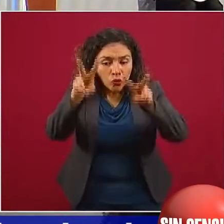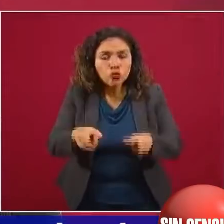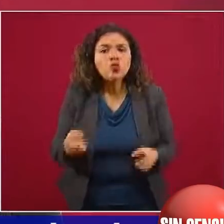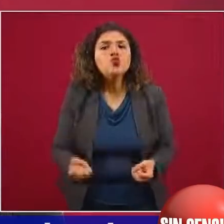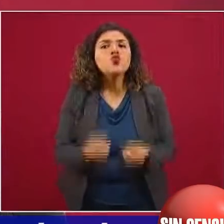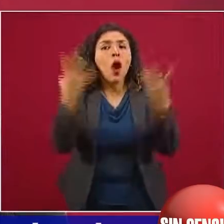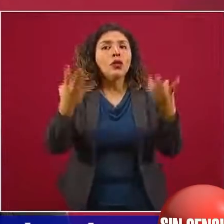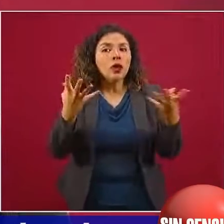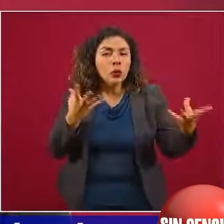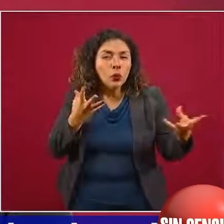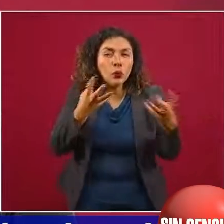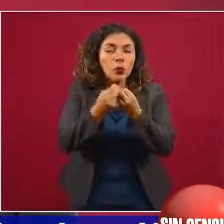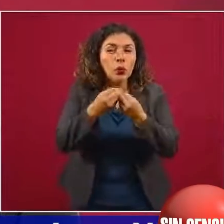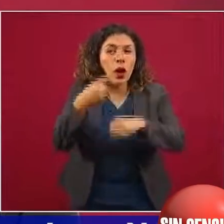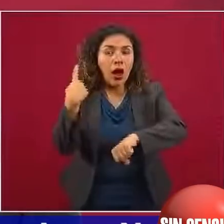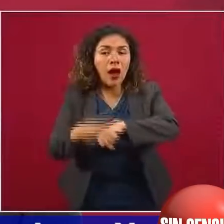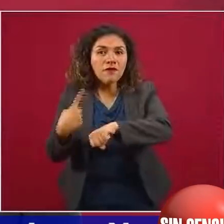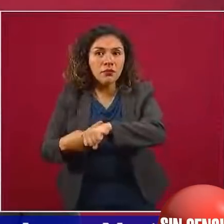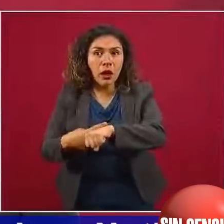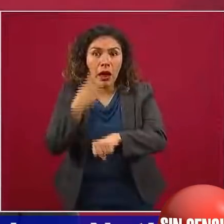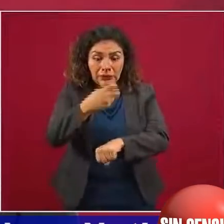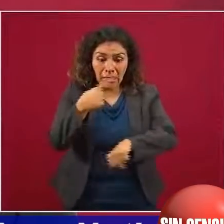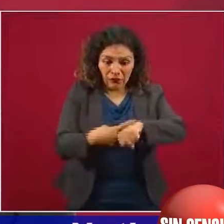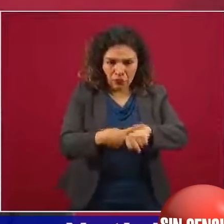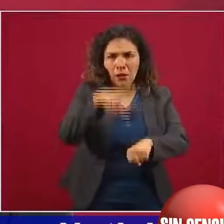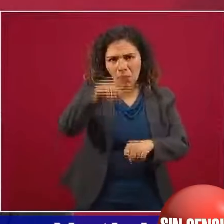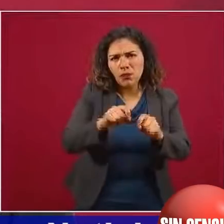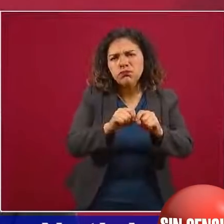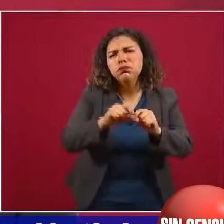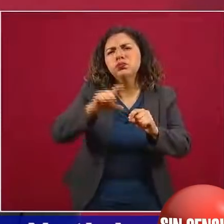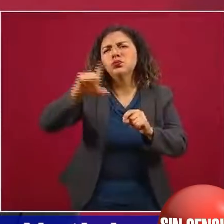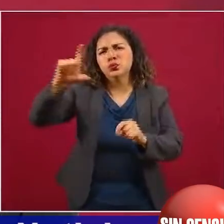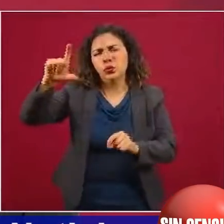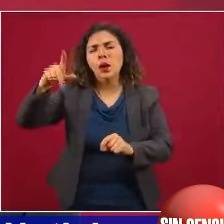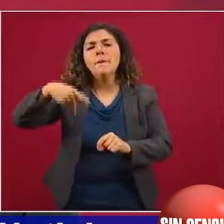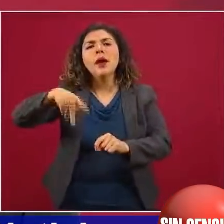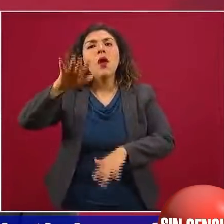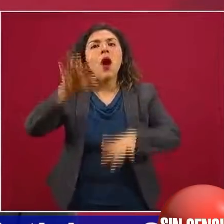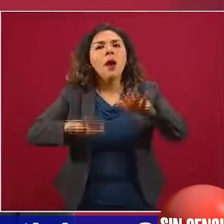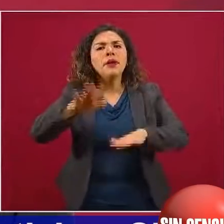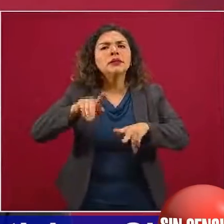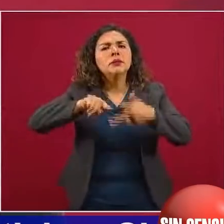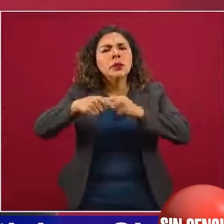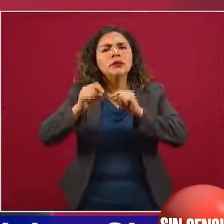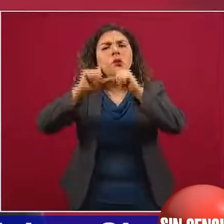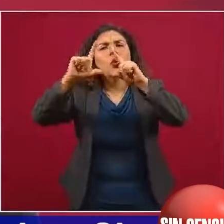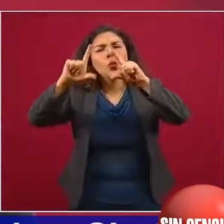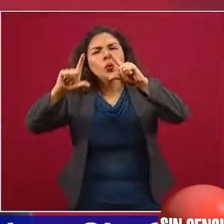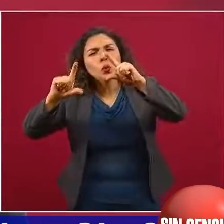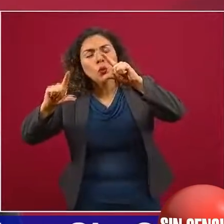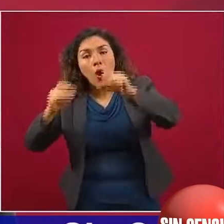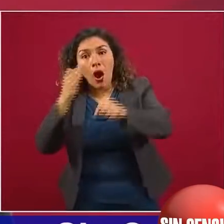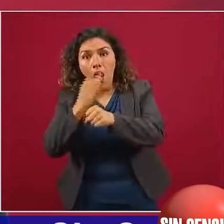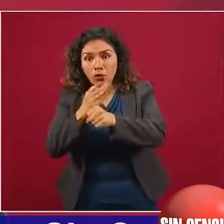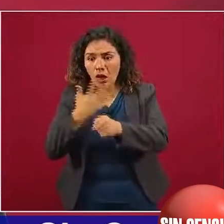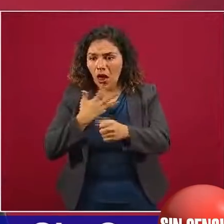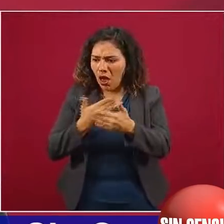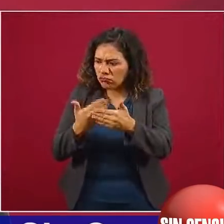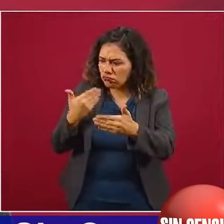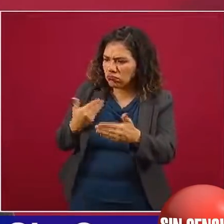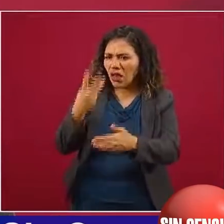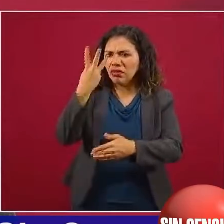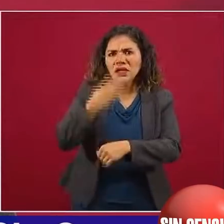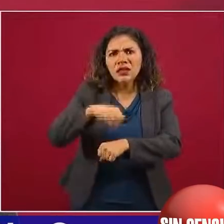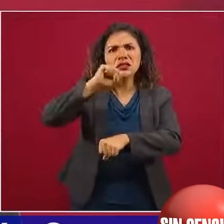epidemia, porque la epidemia no nada más aumenta, llega un momento en donde empieza a disminuir. Y llevamos ya 3 semanas